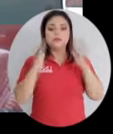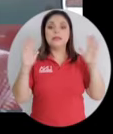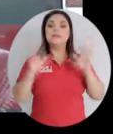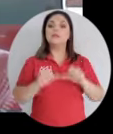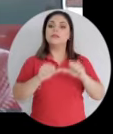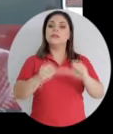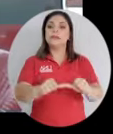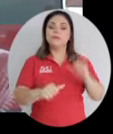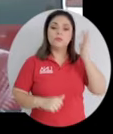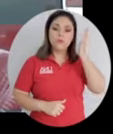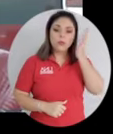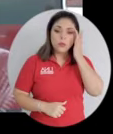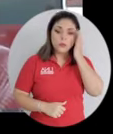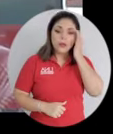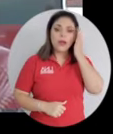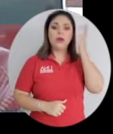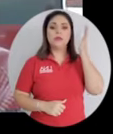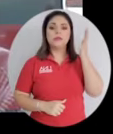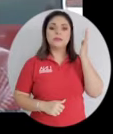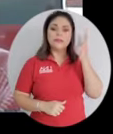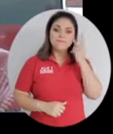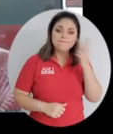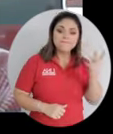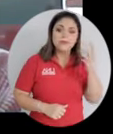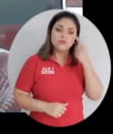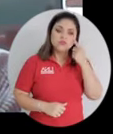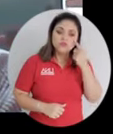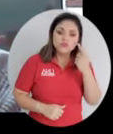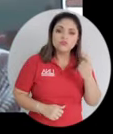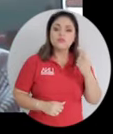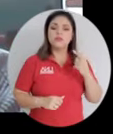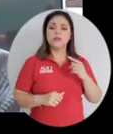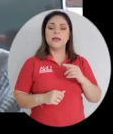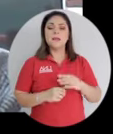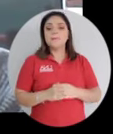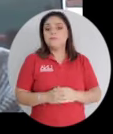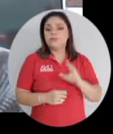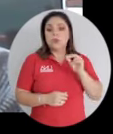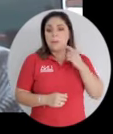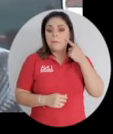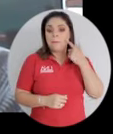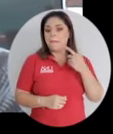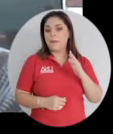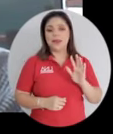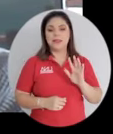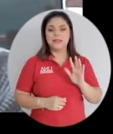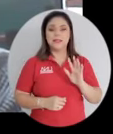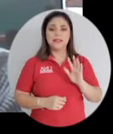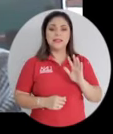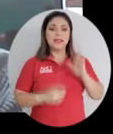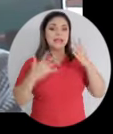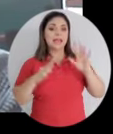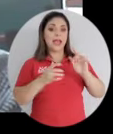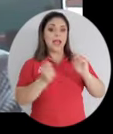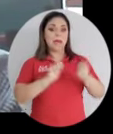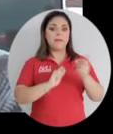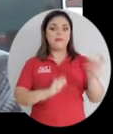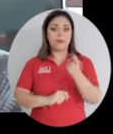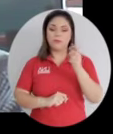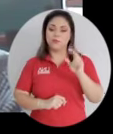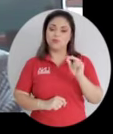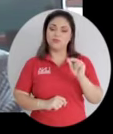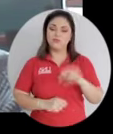son años en los que se mantiene, digamos, la preocupación a la vista, ¿verdad? Y no pareciera que la situación